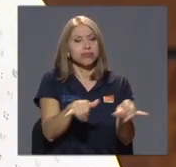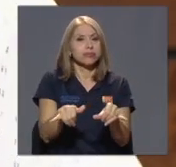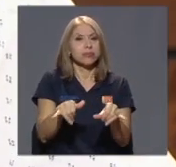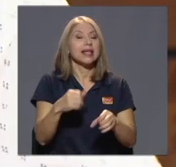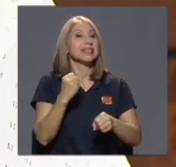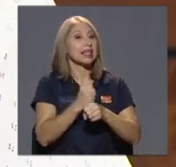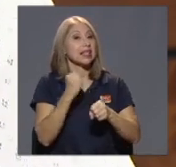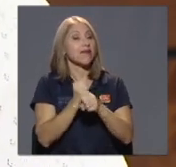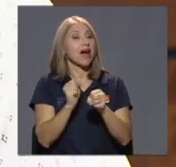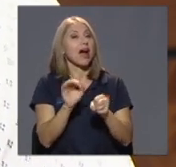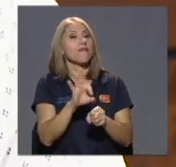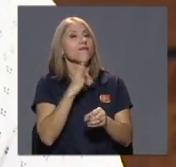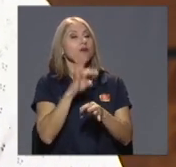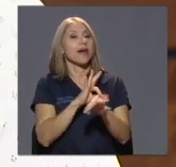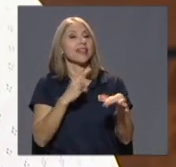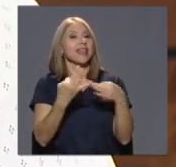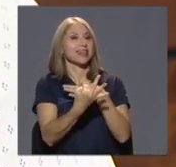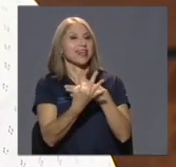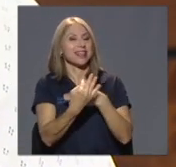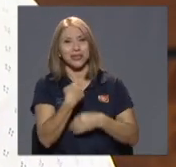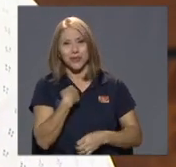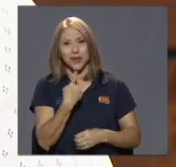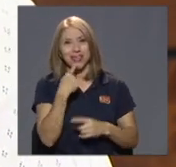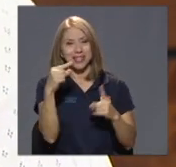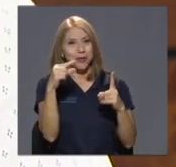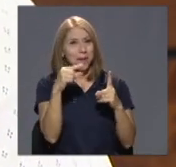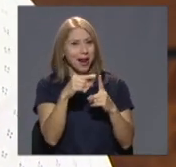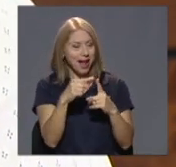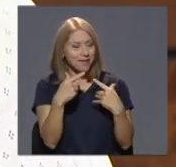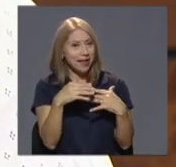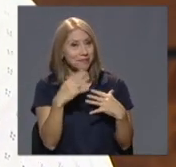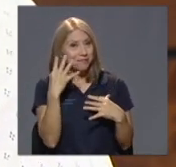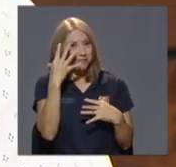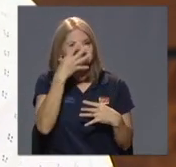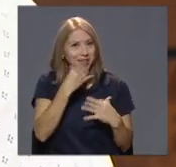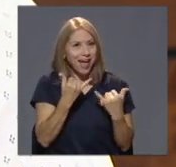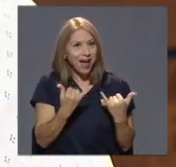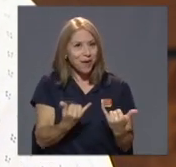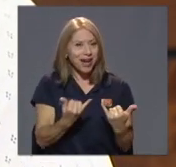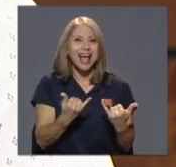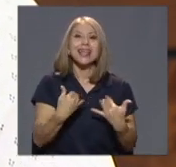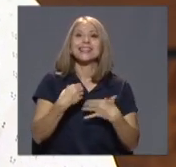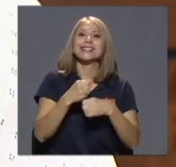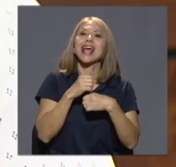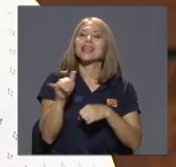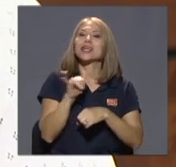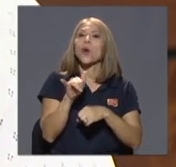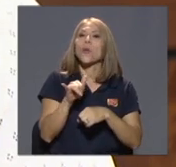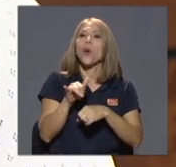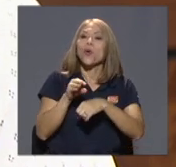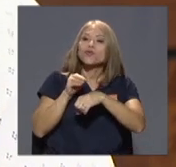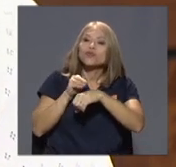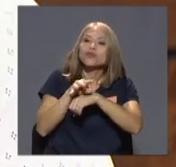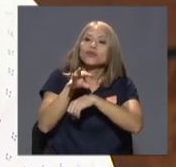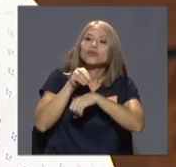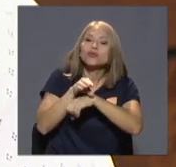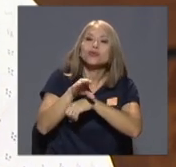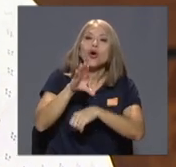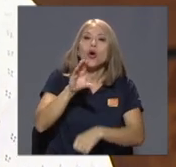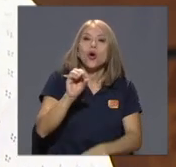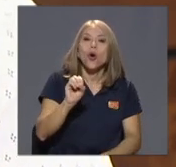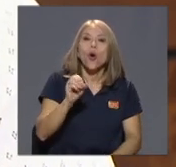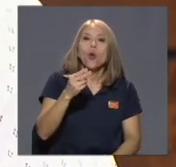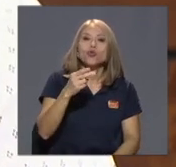la palabra más sexy que ahora está en el mercado, se hace alguna especie de coacheo de quienes llegan a los ministerios, sean